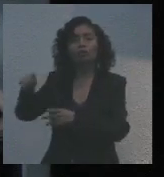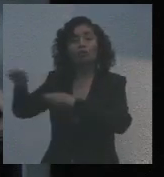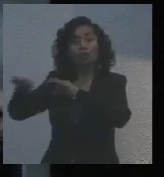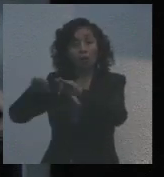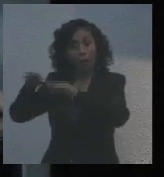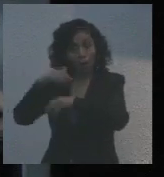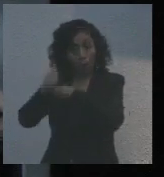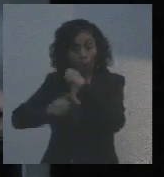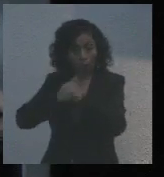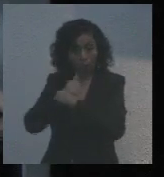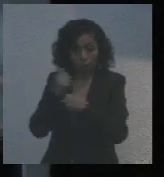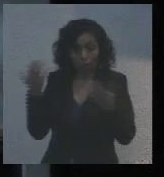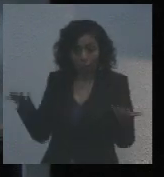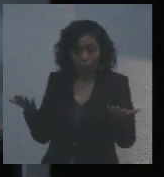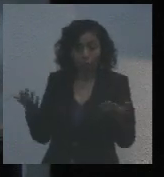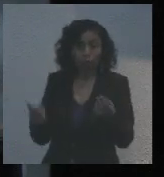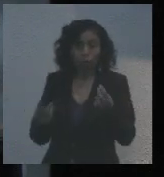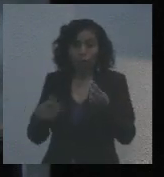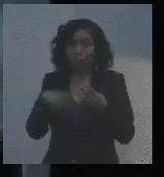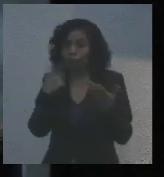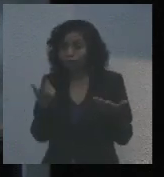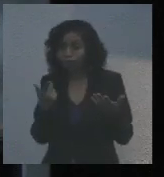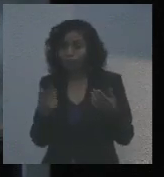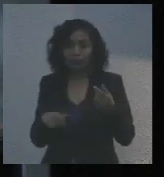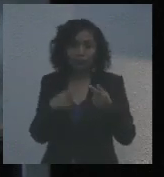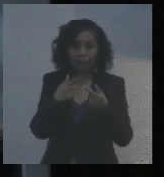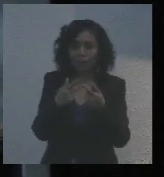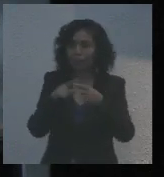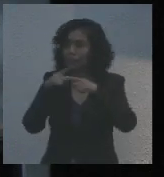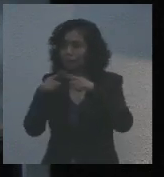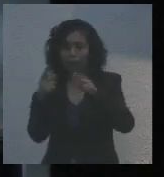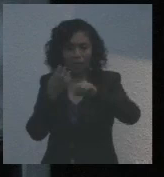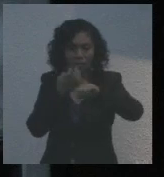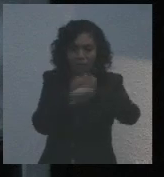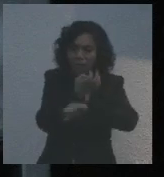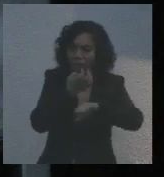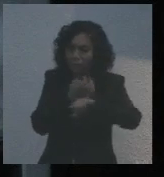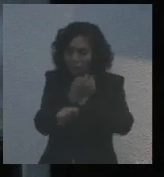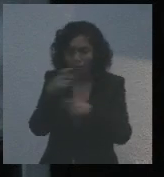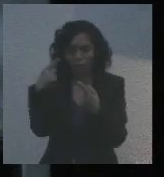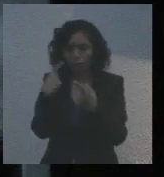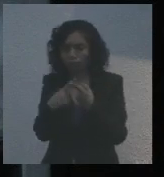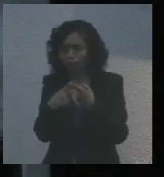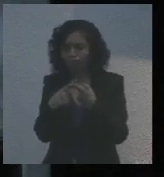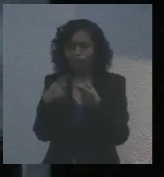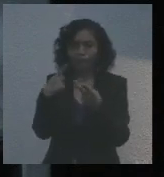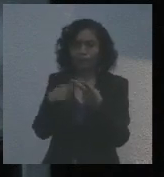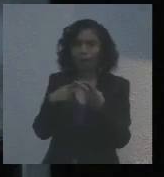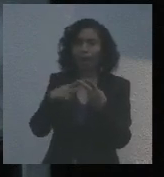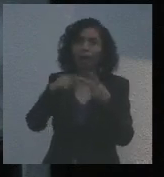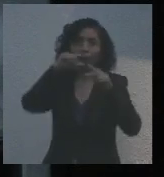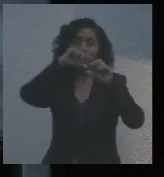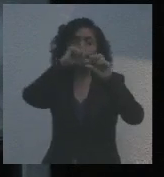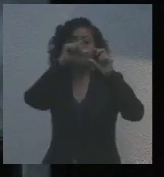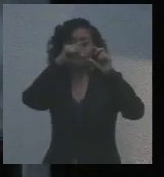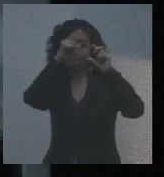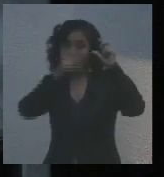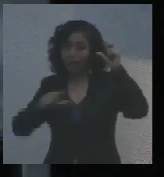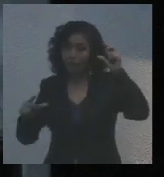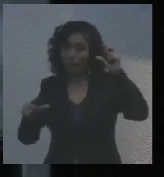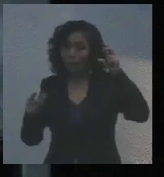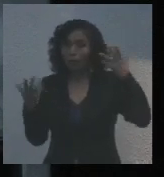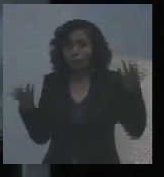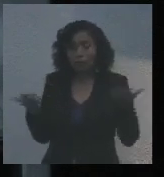año ha sido condecorada por el poder ejecutivo Estatal El Ejecutivo federal y ahora por el